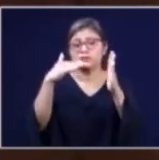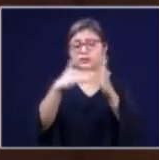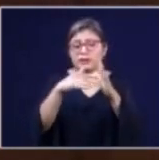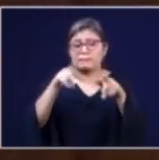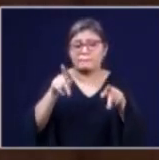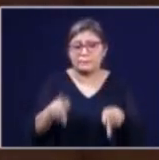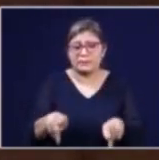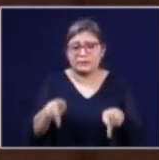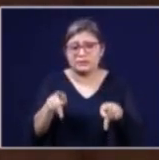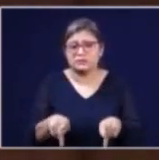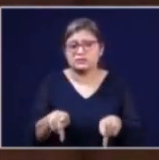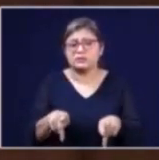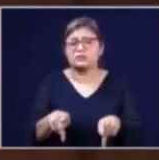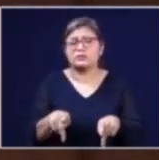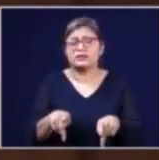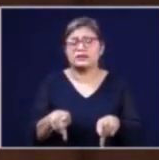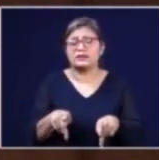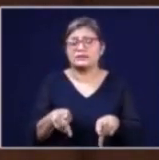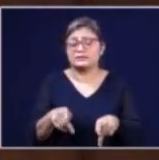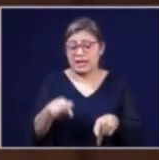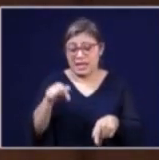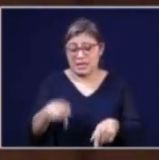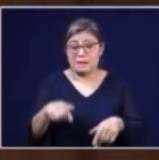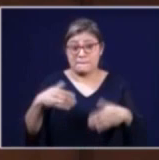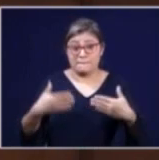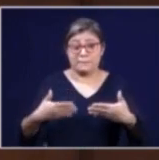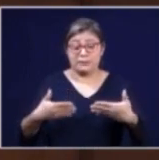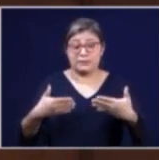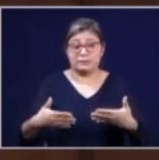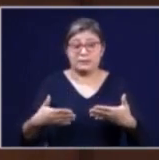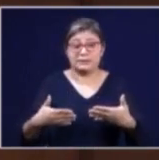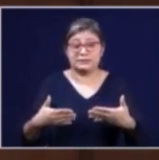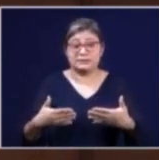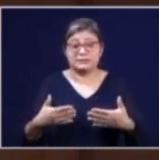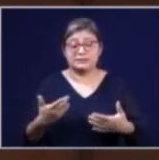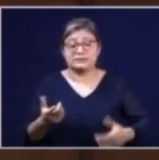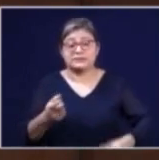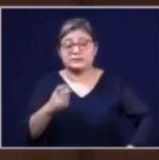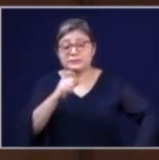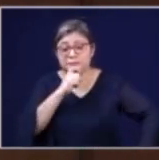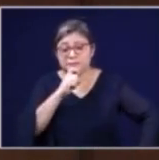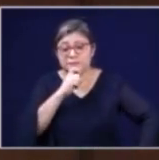país, producto del modelo económico, a subsistir diariamente.